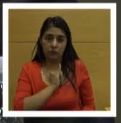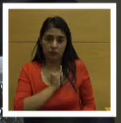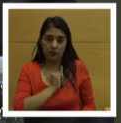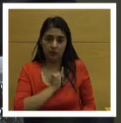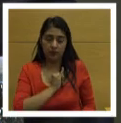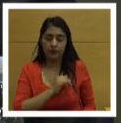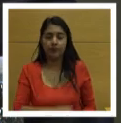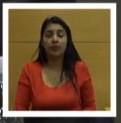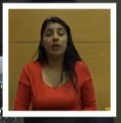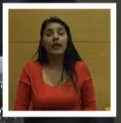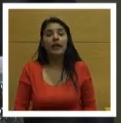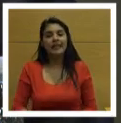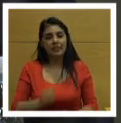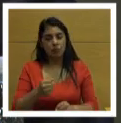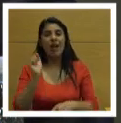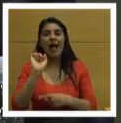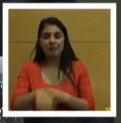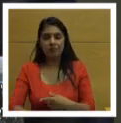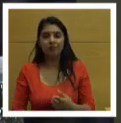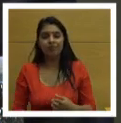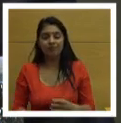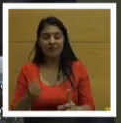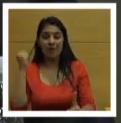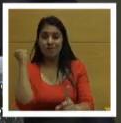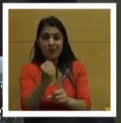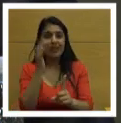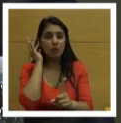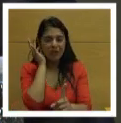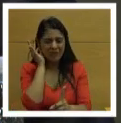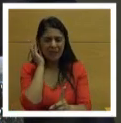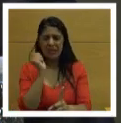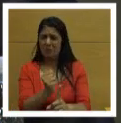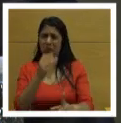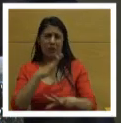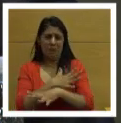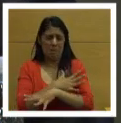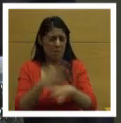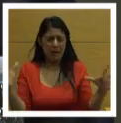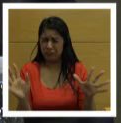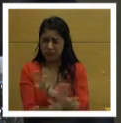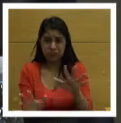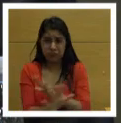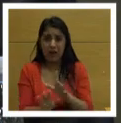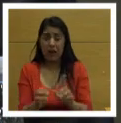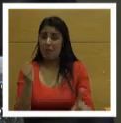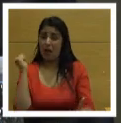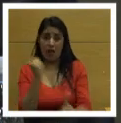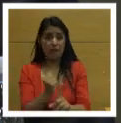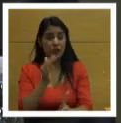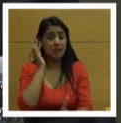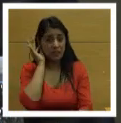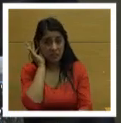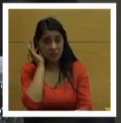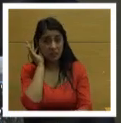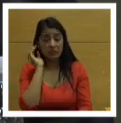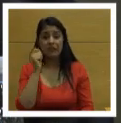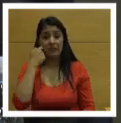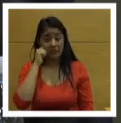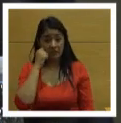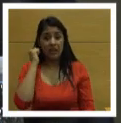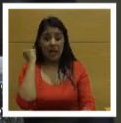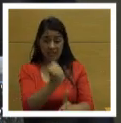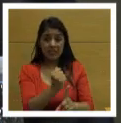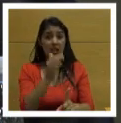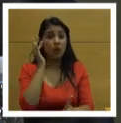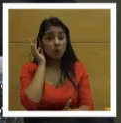posible afirmar que el femicidio es una de las formas más extremas de violencia de género, en el cual muchos países se define como el asesinato de una mujer